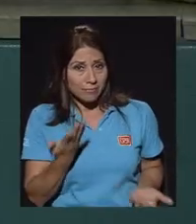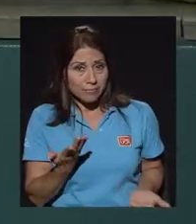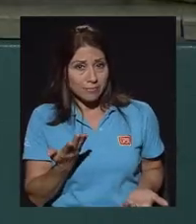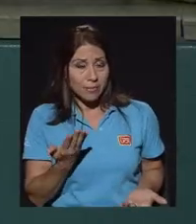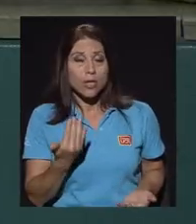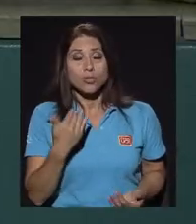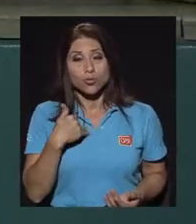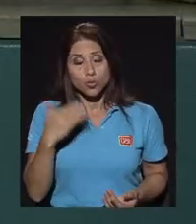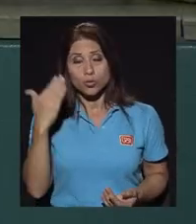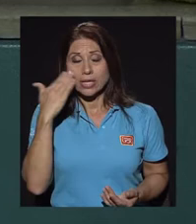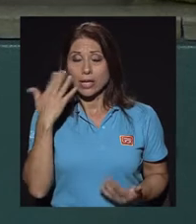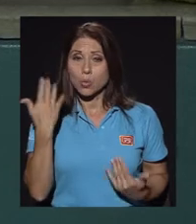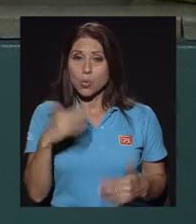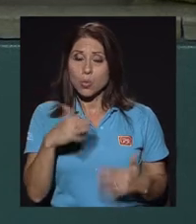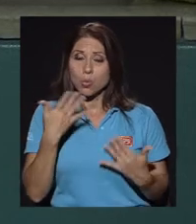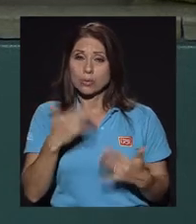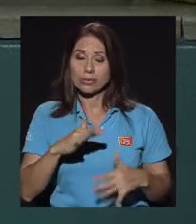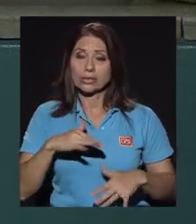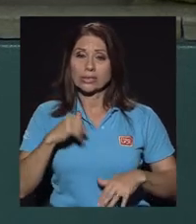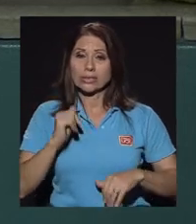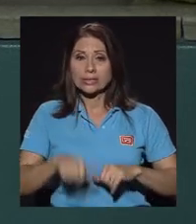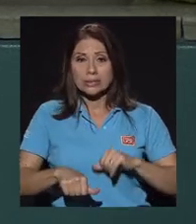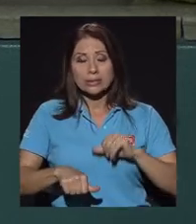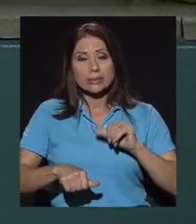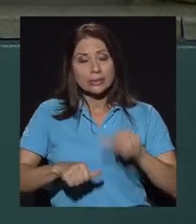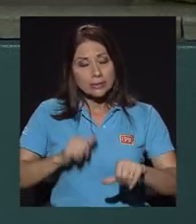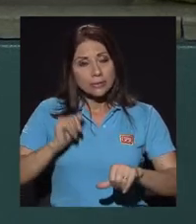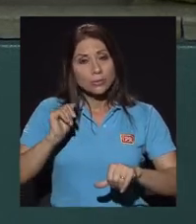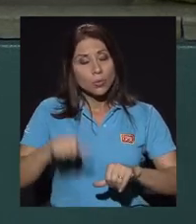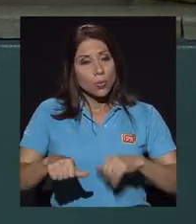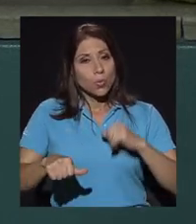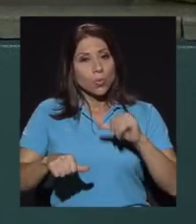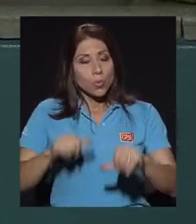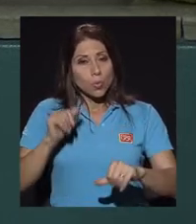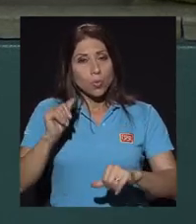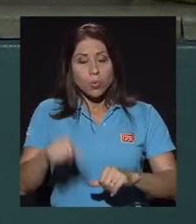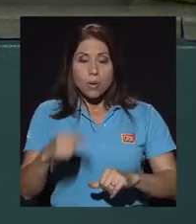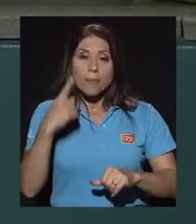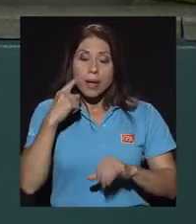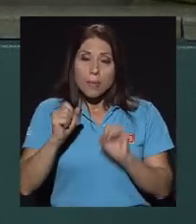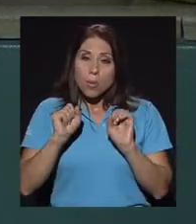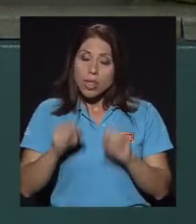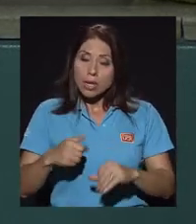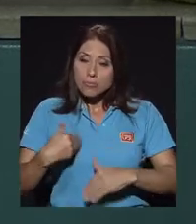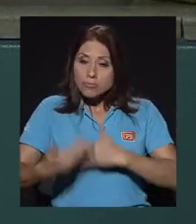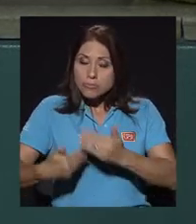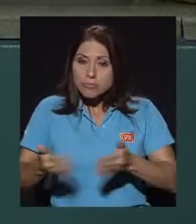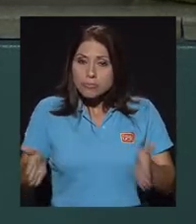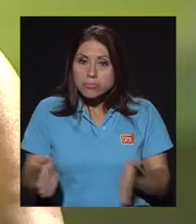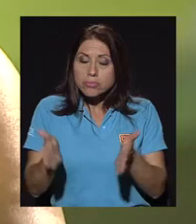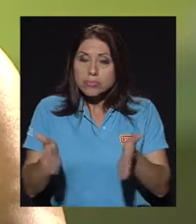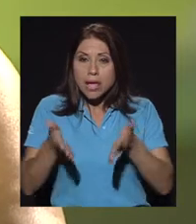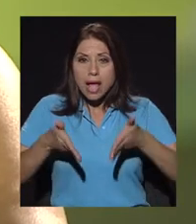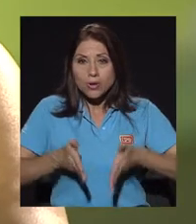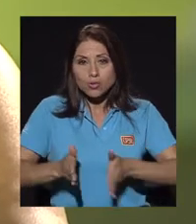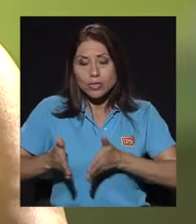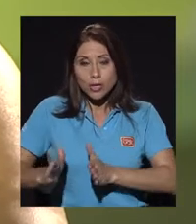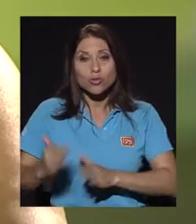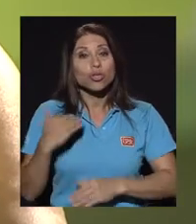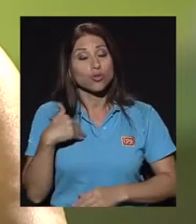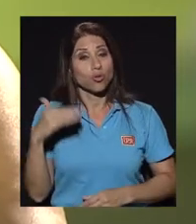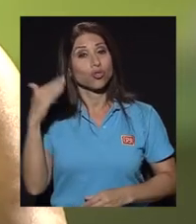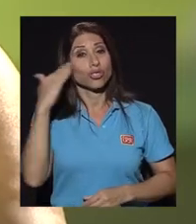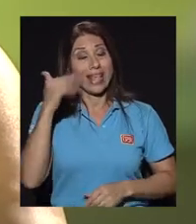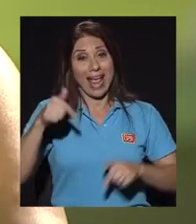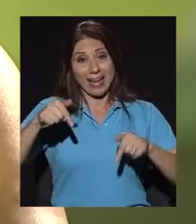sé el esfuerzo grande que tuvo que hacer ella para sacar a sus hijos adelante, y sé que aquí